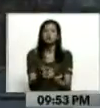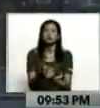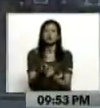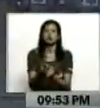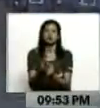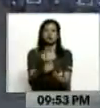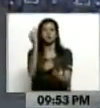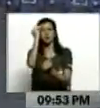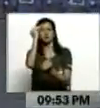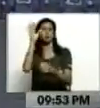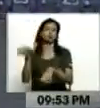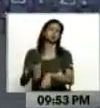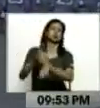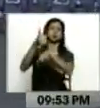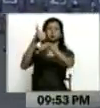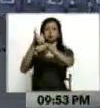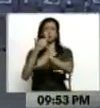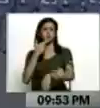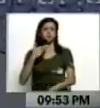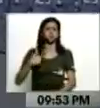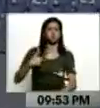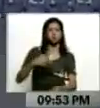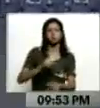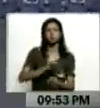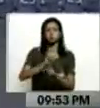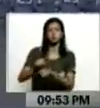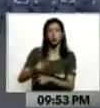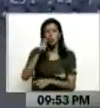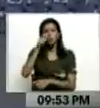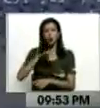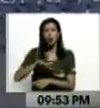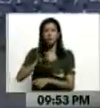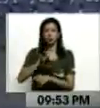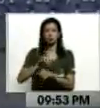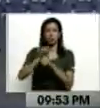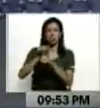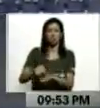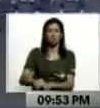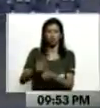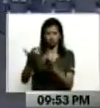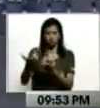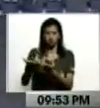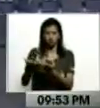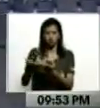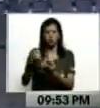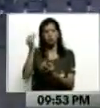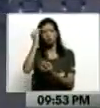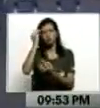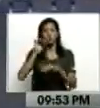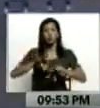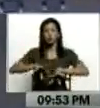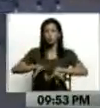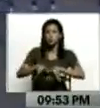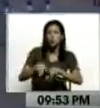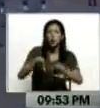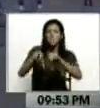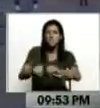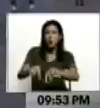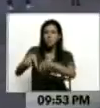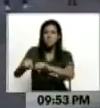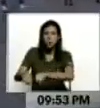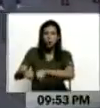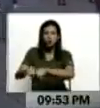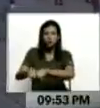Cadetes los que se creen superiores a los pueblos los que se adueñaron de las